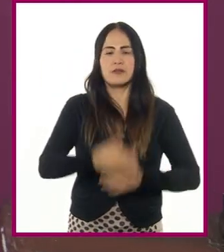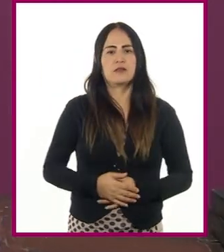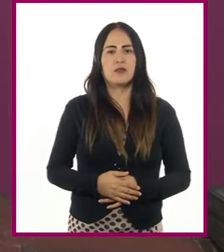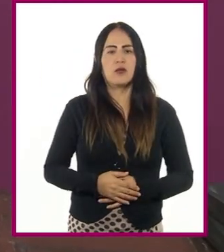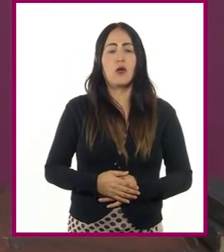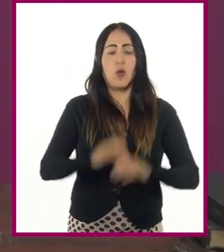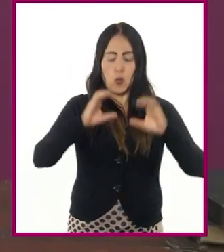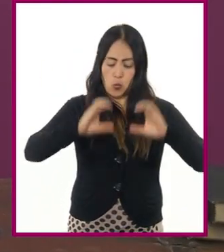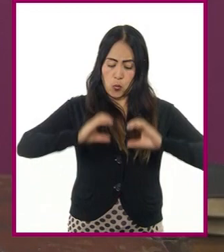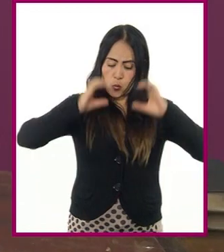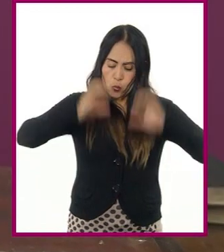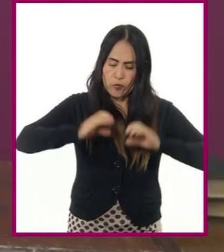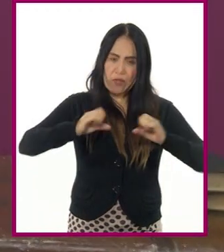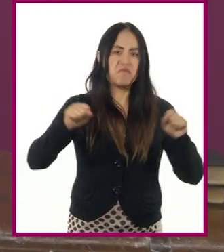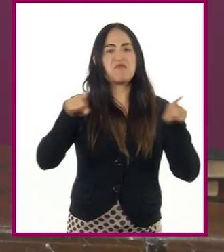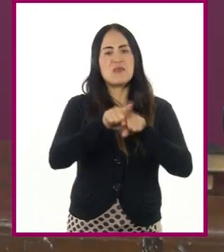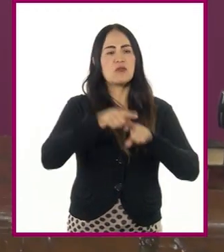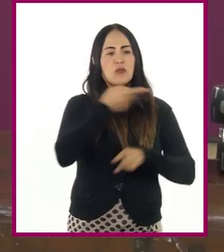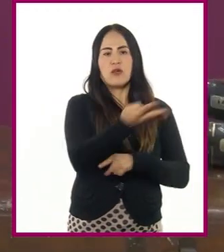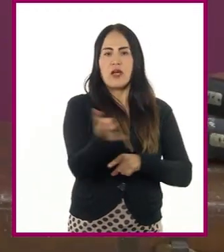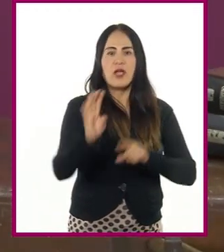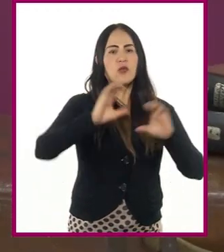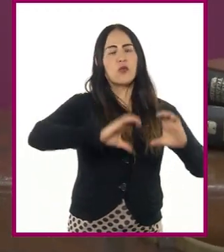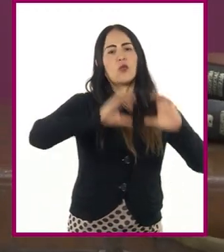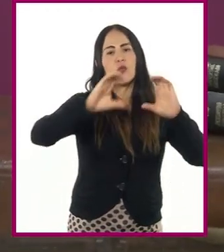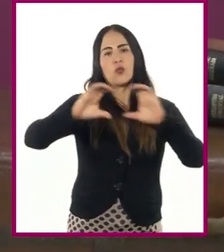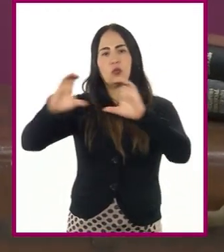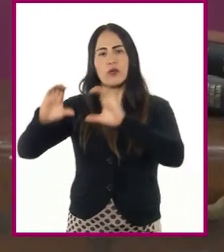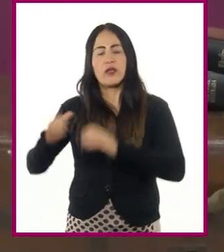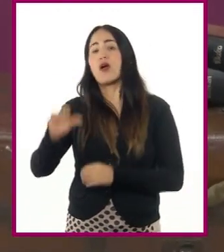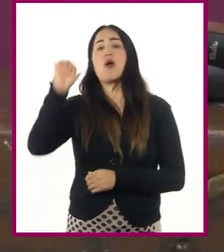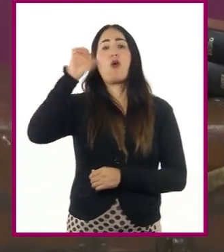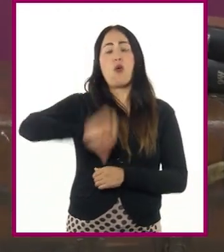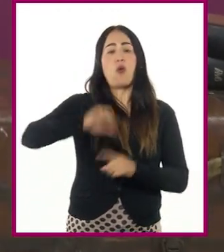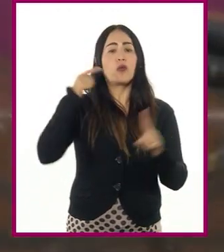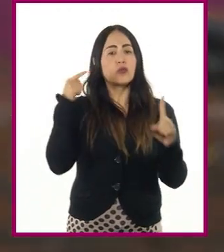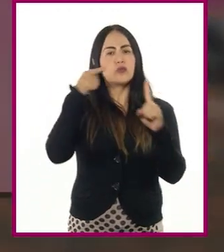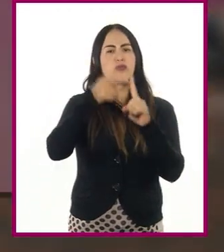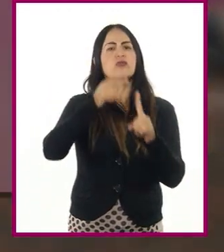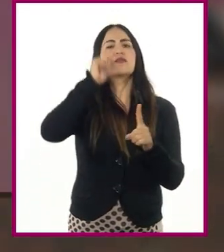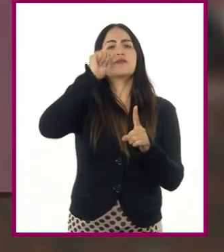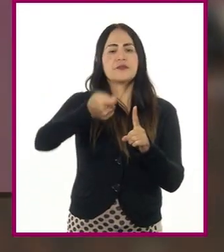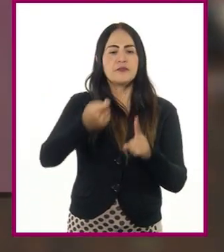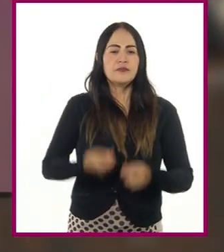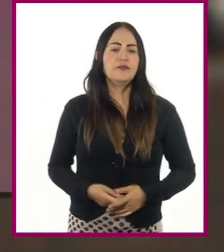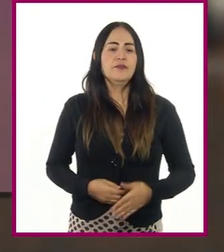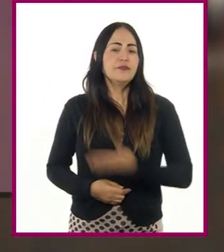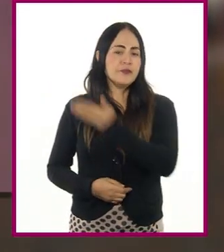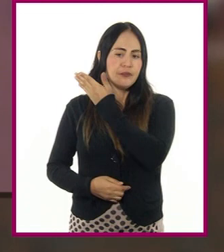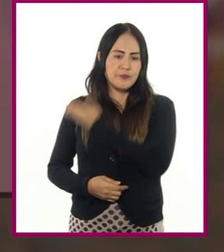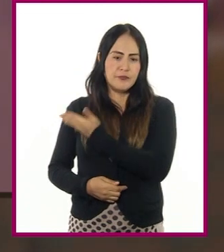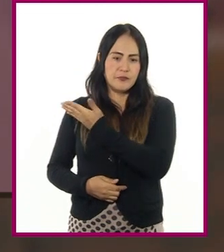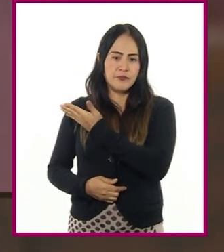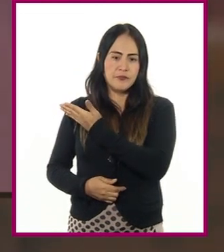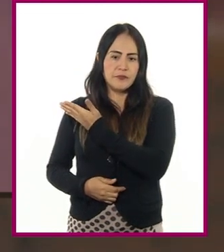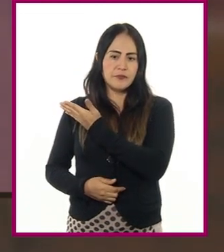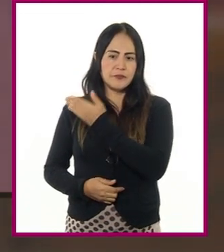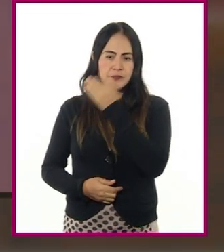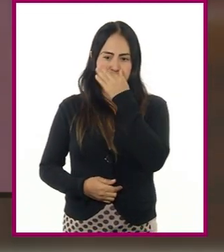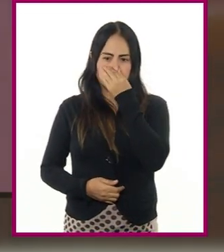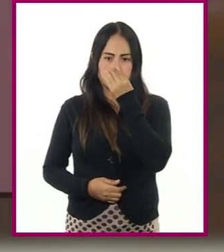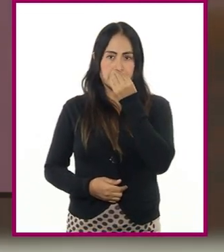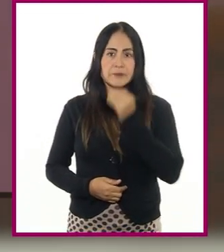nosotros mismos, cuidamos a los demás. El propósito de esta sesión es reconocer las causas de